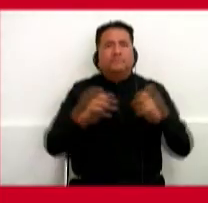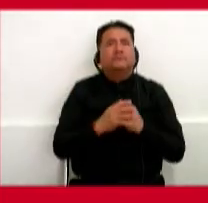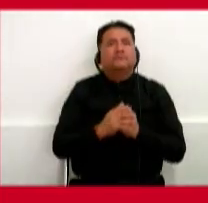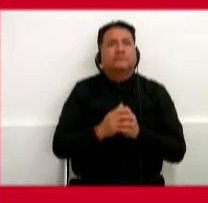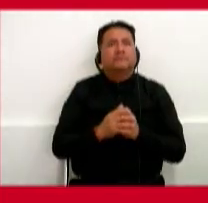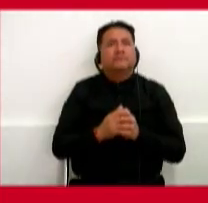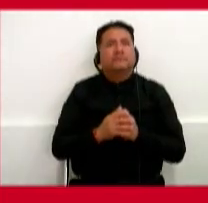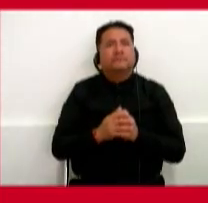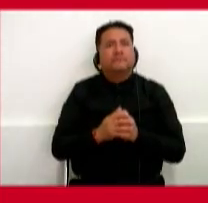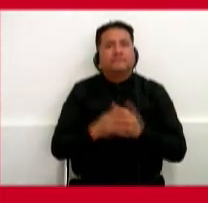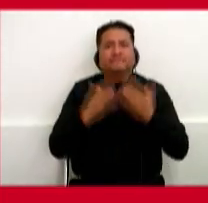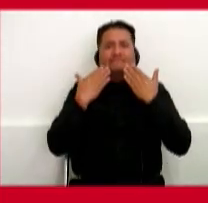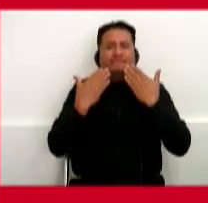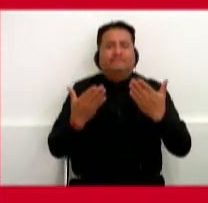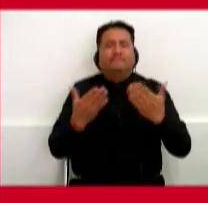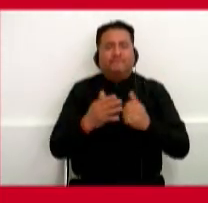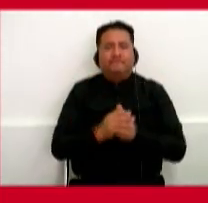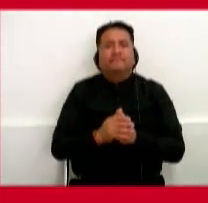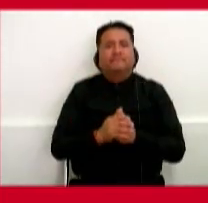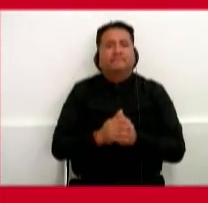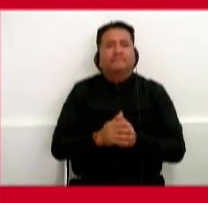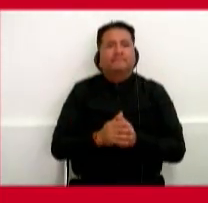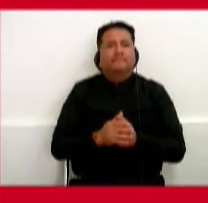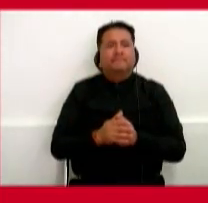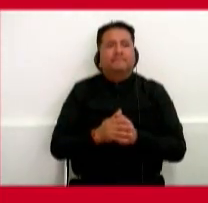otras presentaciones. Gracias.